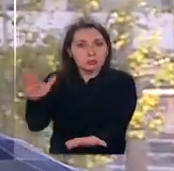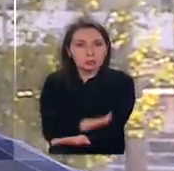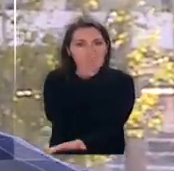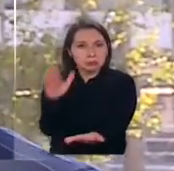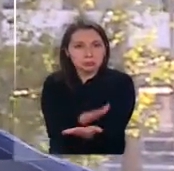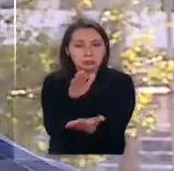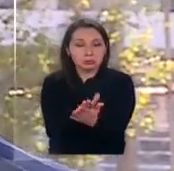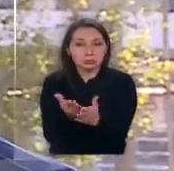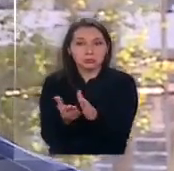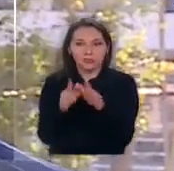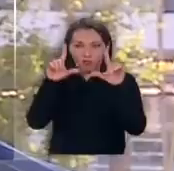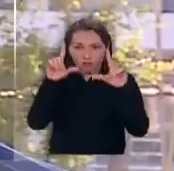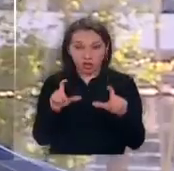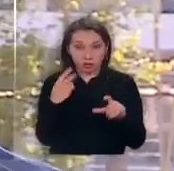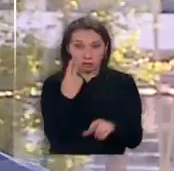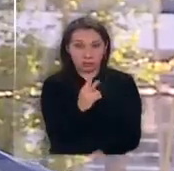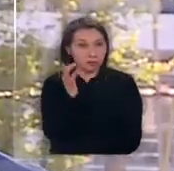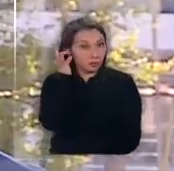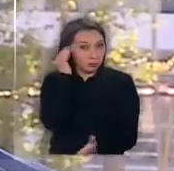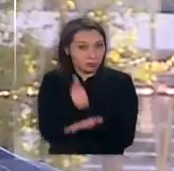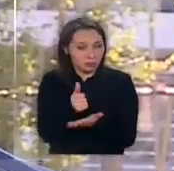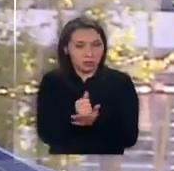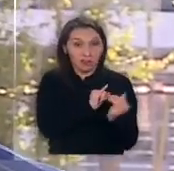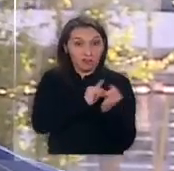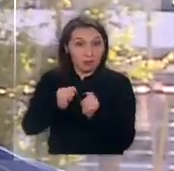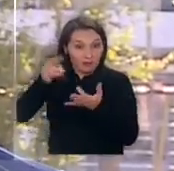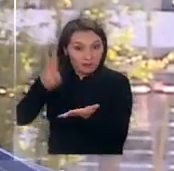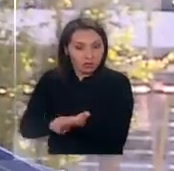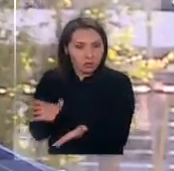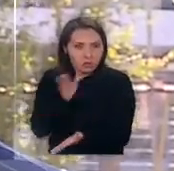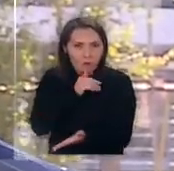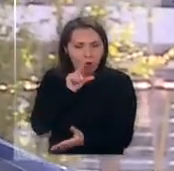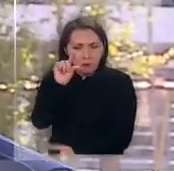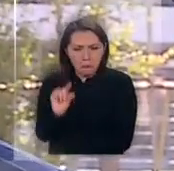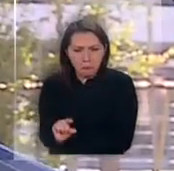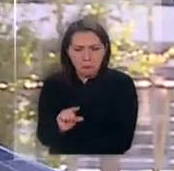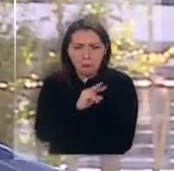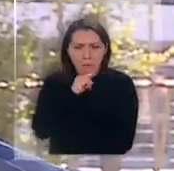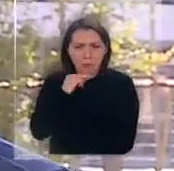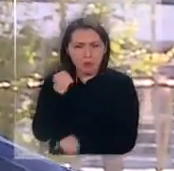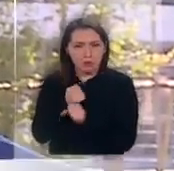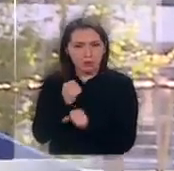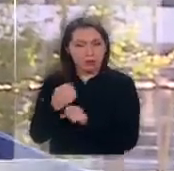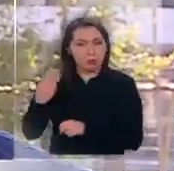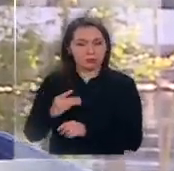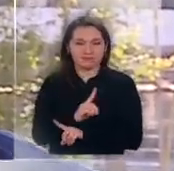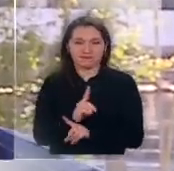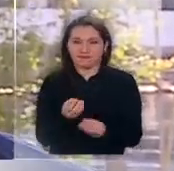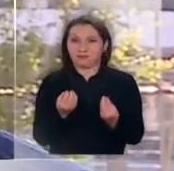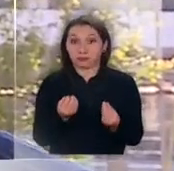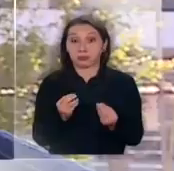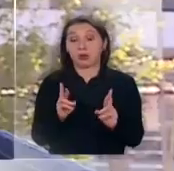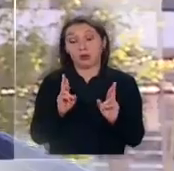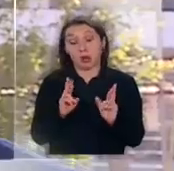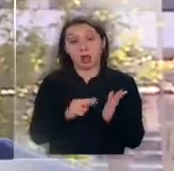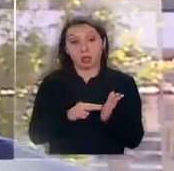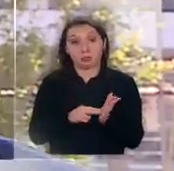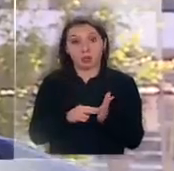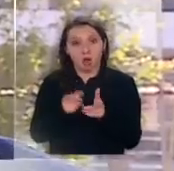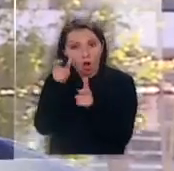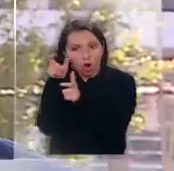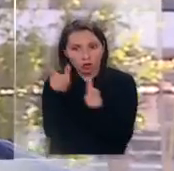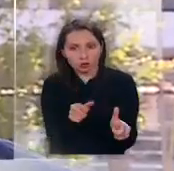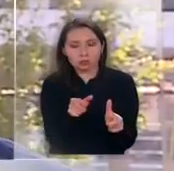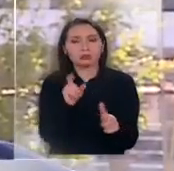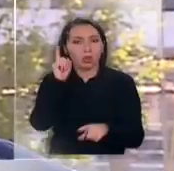de un folleto de fotos de la alcaldesa sin información verdadera respecto a la gestión municipal nos parece del todo inadecuado, y por eso lo que esperamos que Contraloría genere